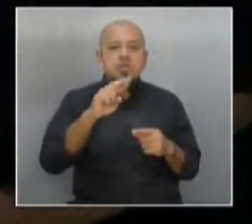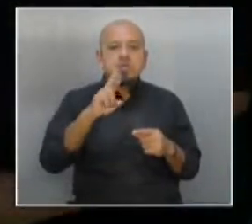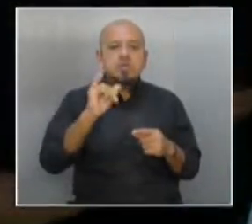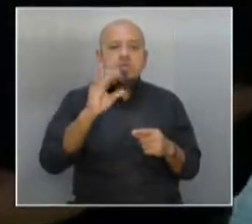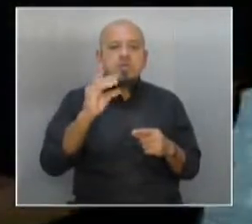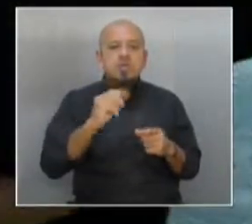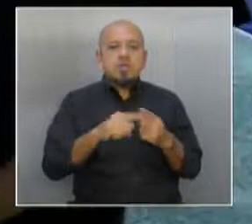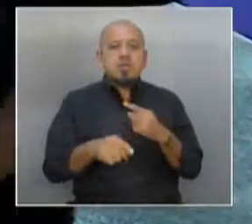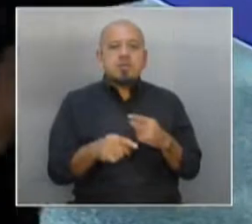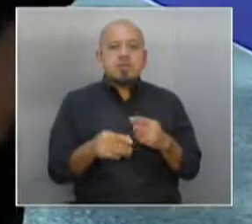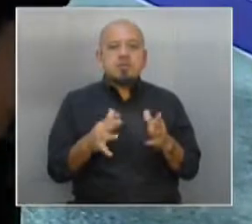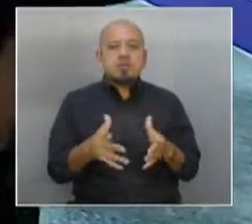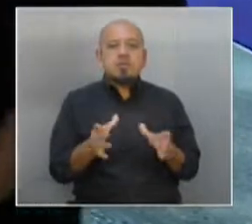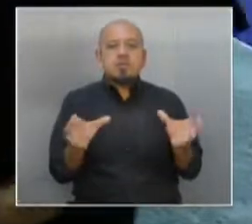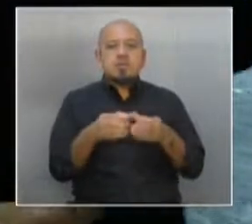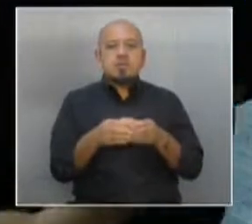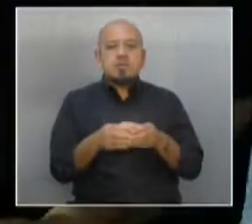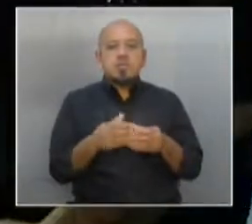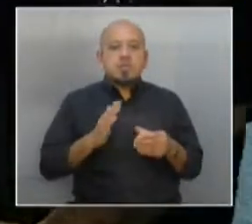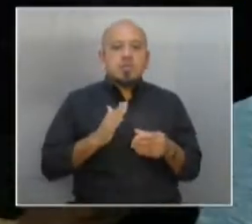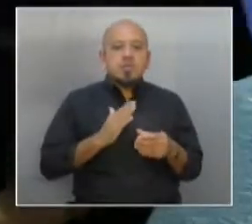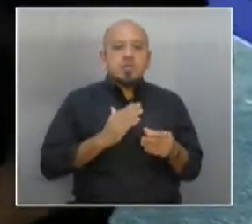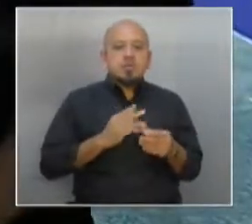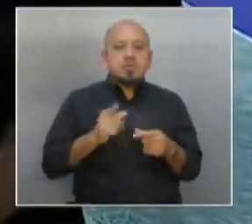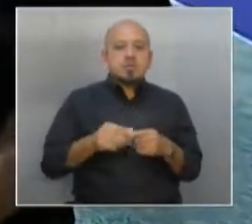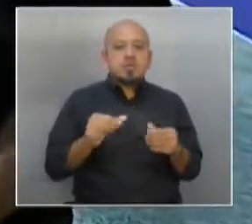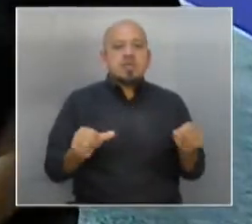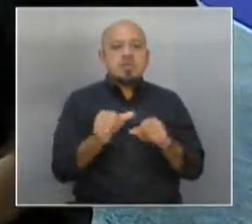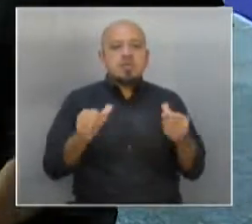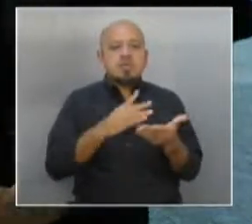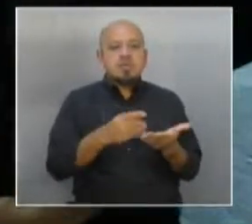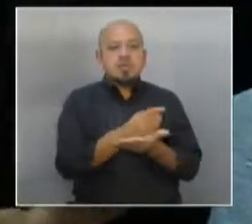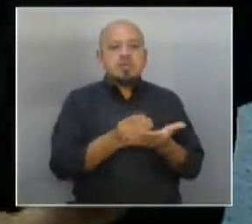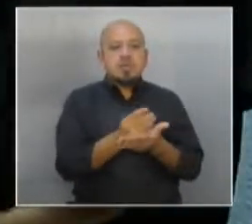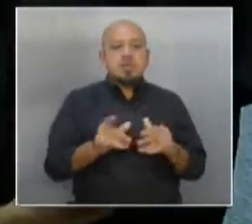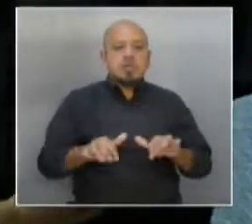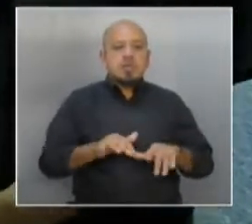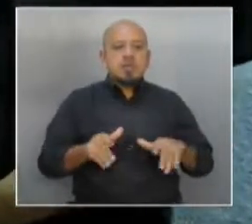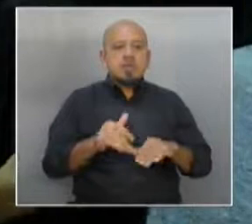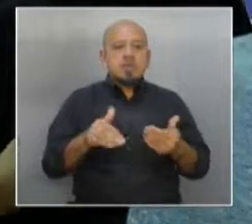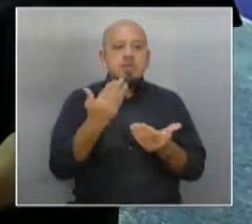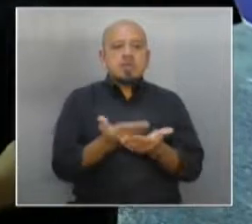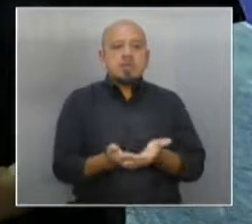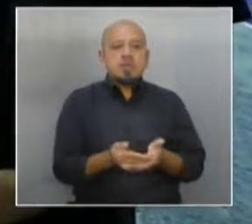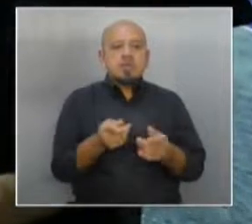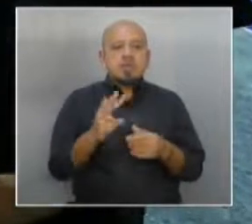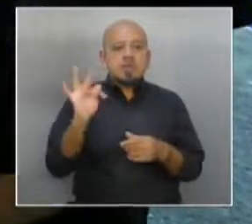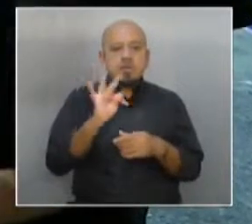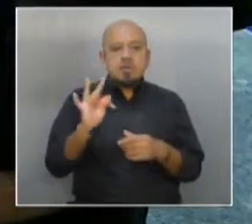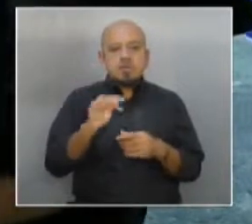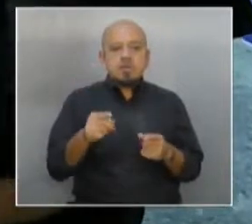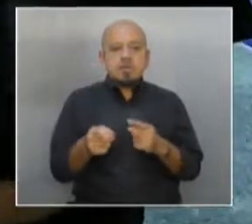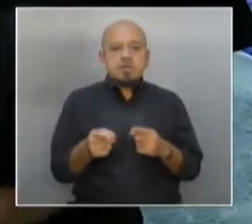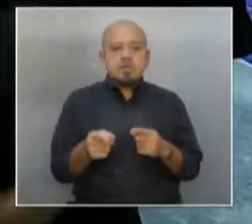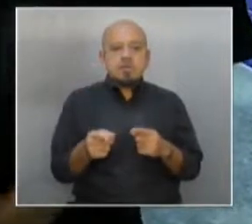De Ruido, que son un colectivo de mujeres diseñadoras gráficas, que bueno, lo que proponen en este taller es de algún